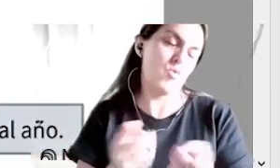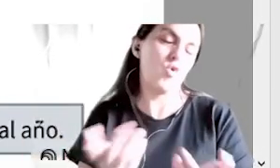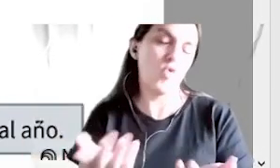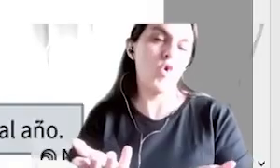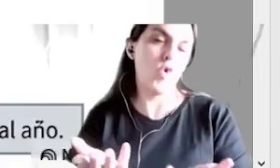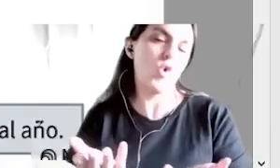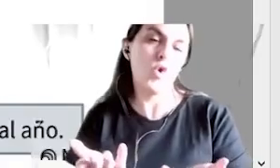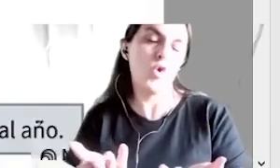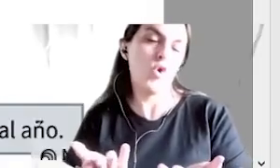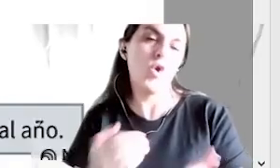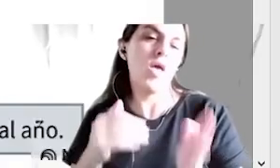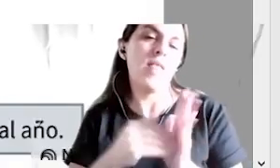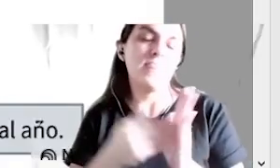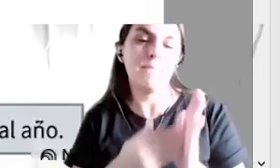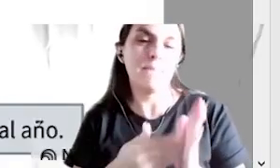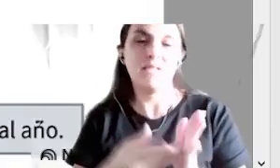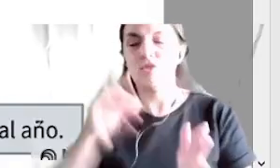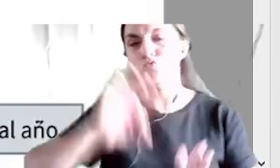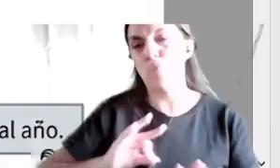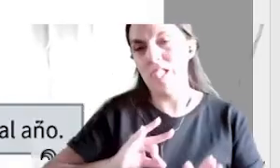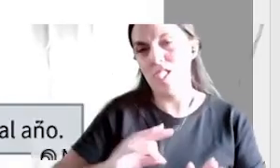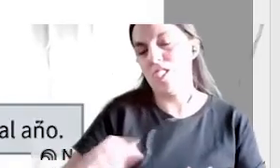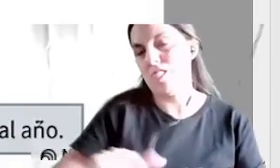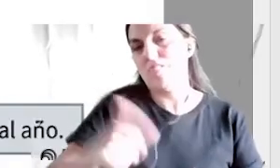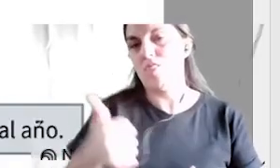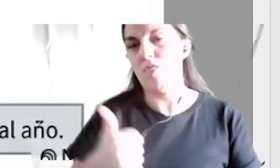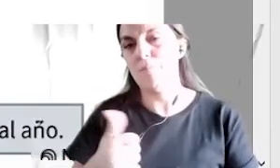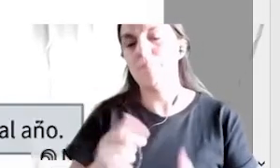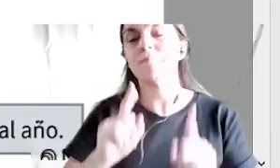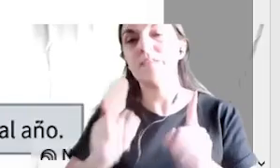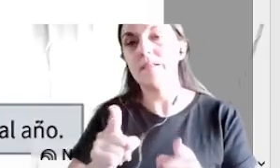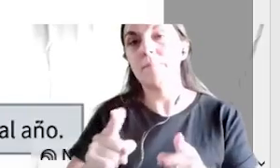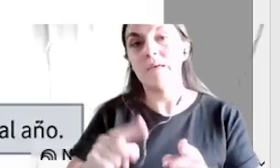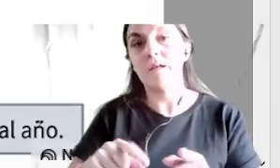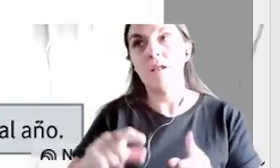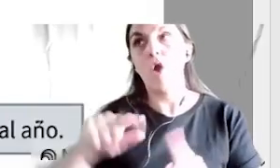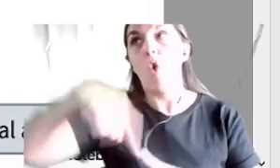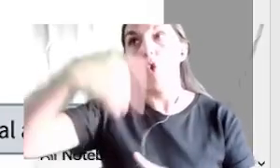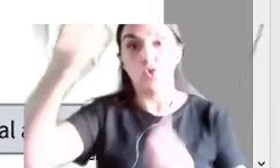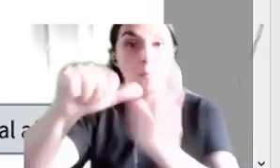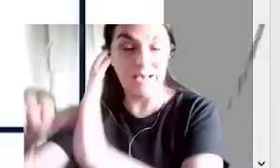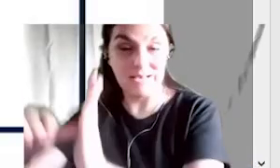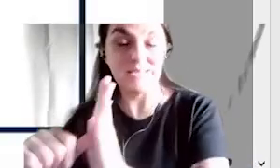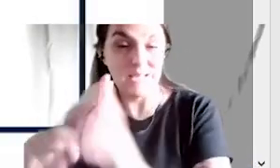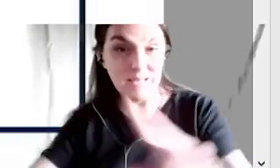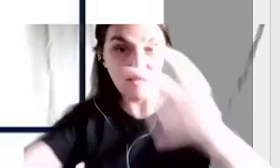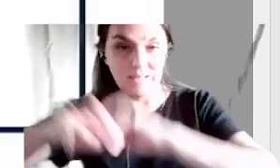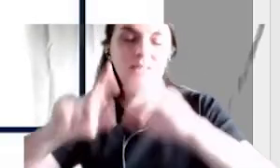por sus ingresos de fuente argentina como sus ingresos de fuente extranjera.